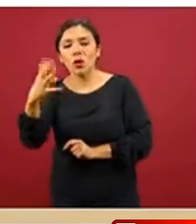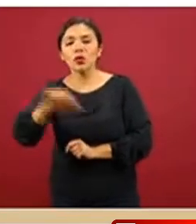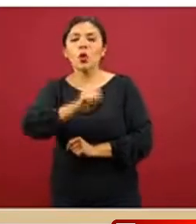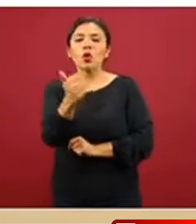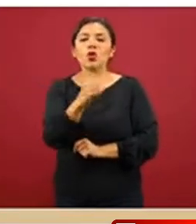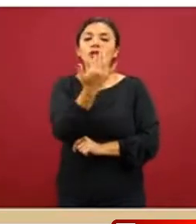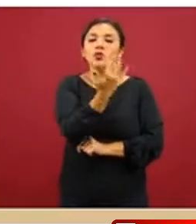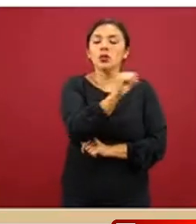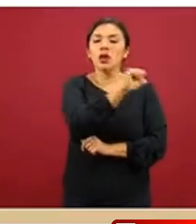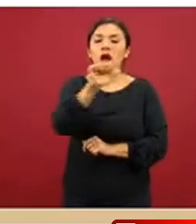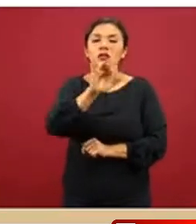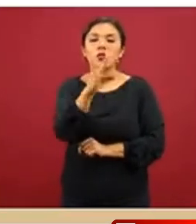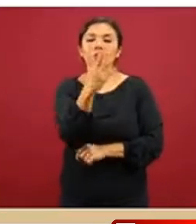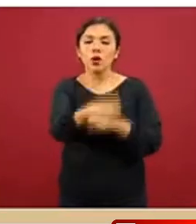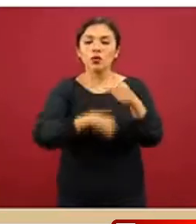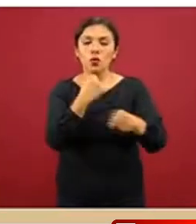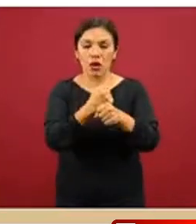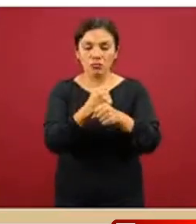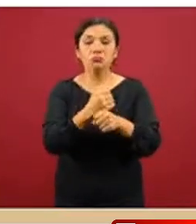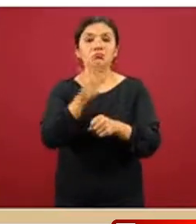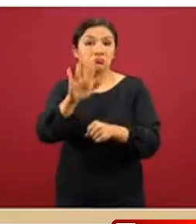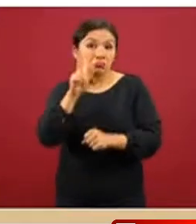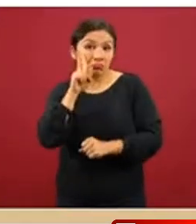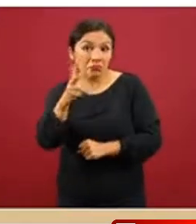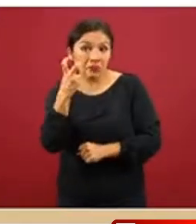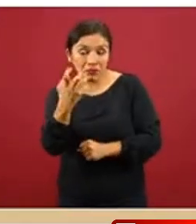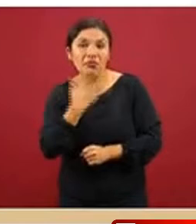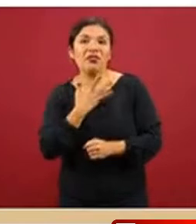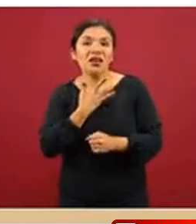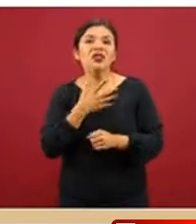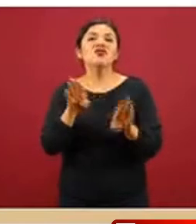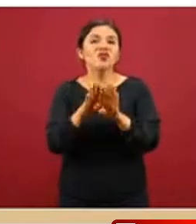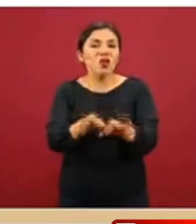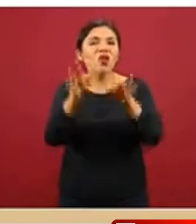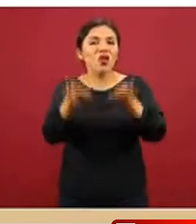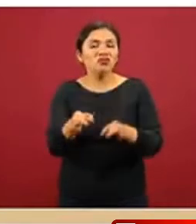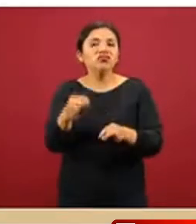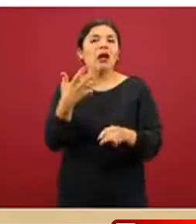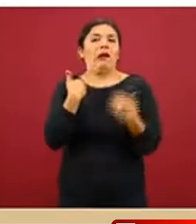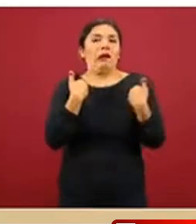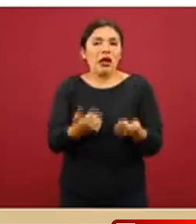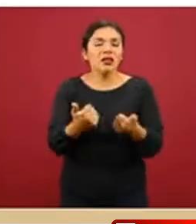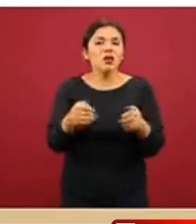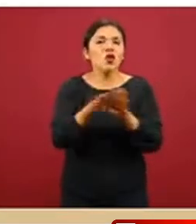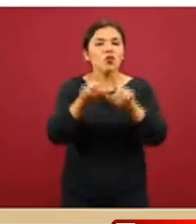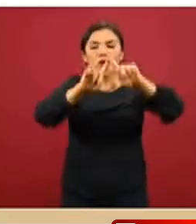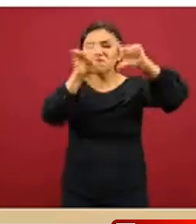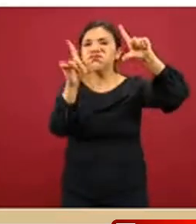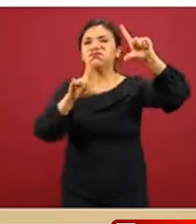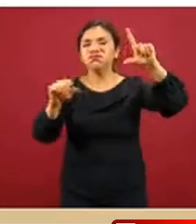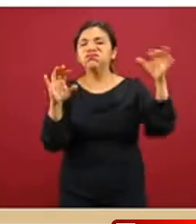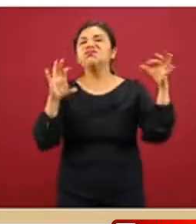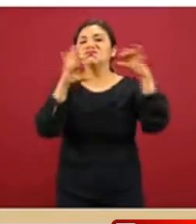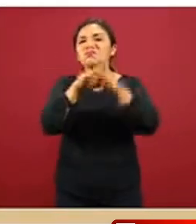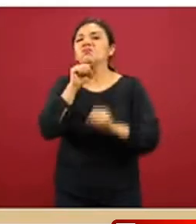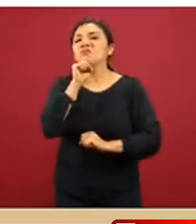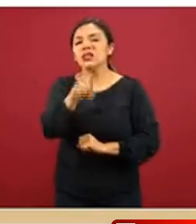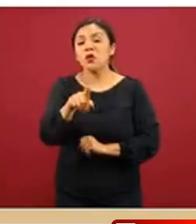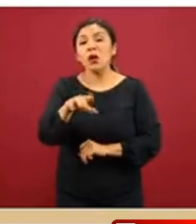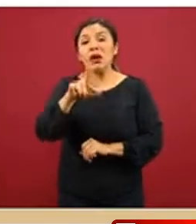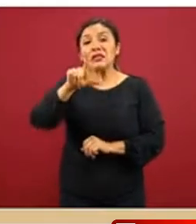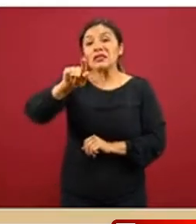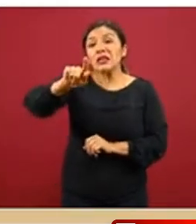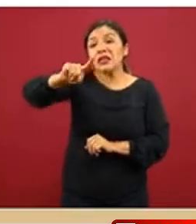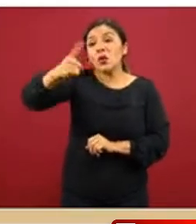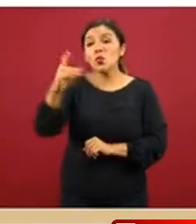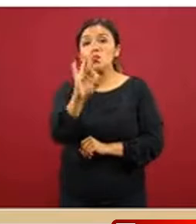a 54. En este caso sí volvemos a una realidad más acorde a la estadística nacional, en donde el